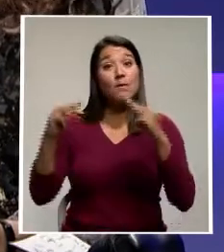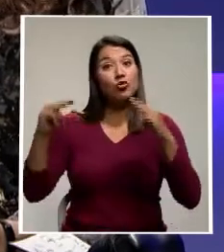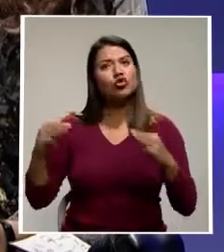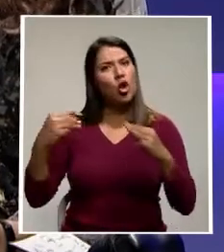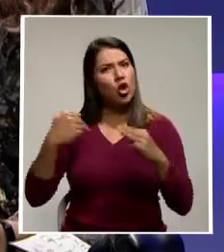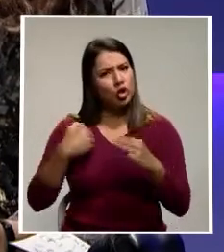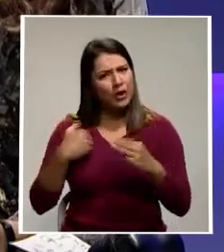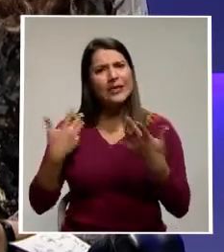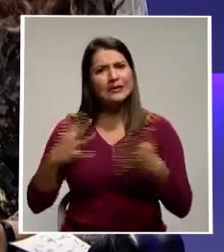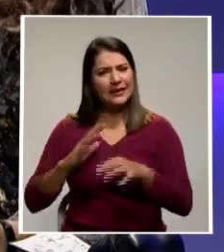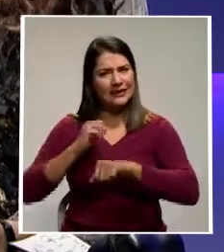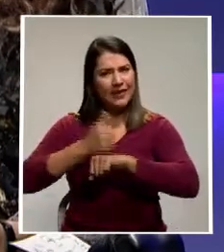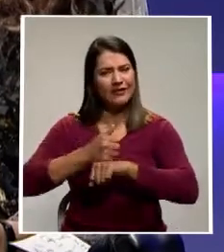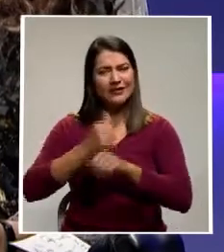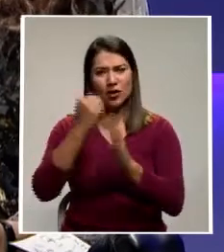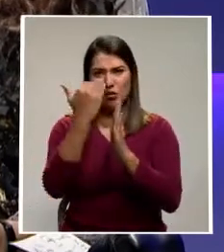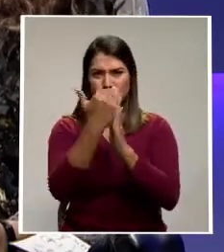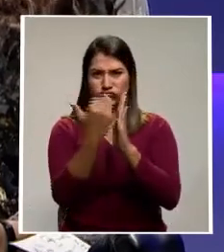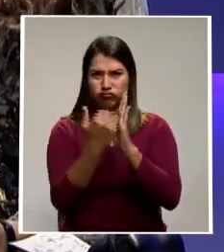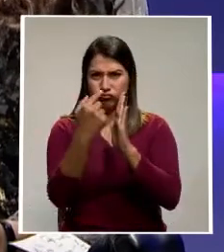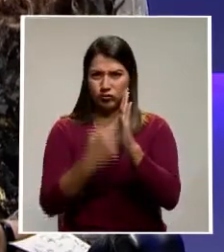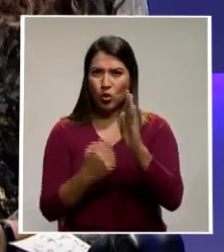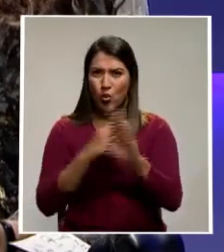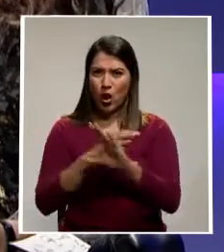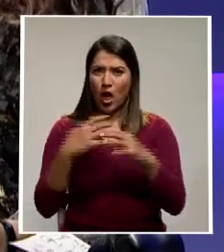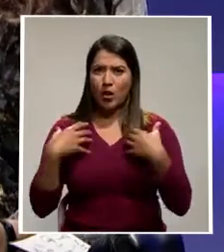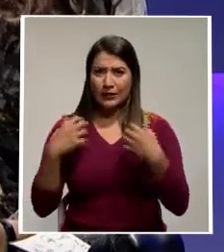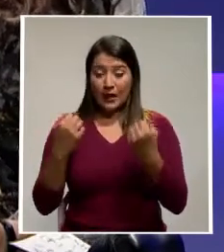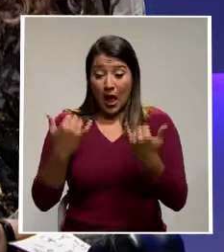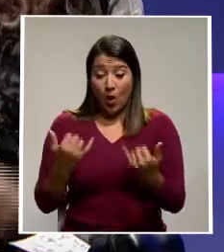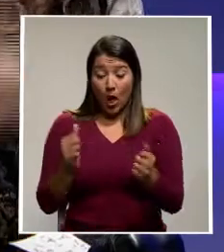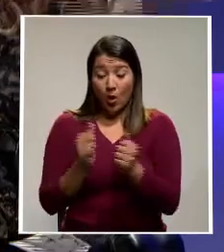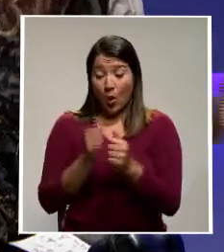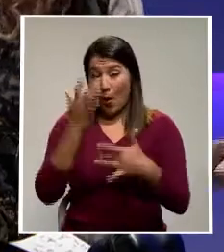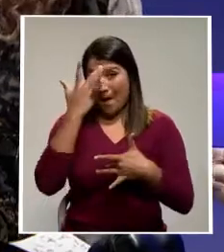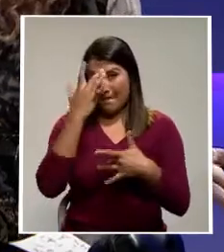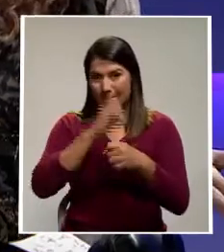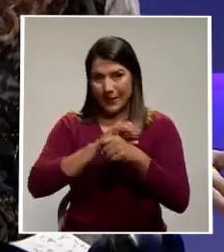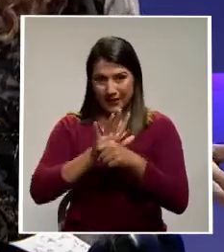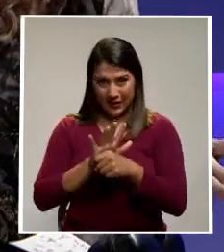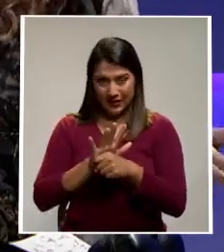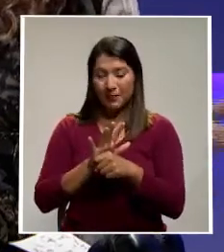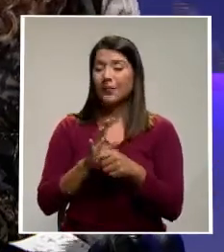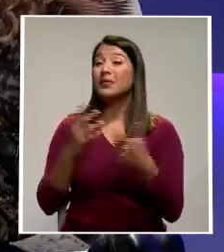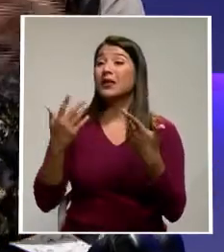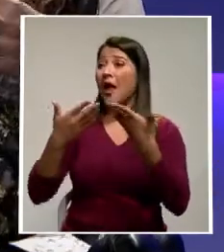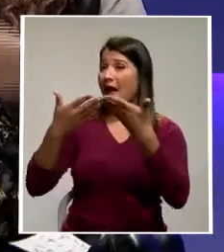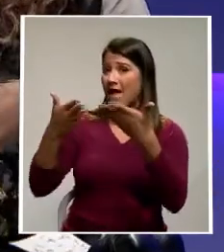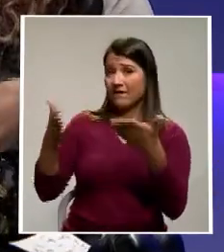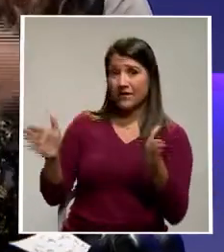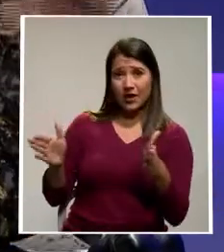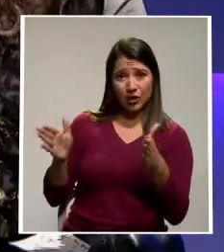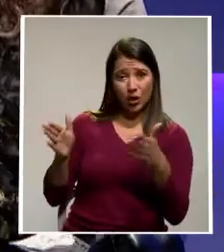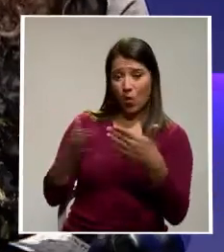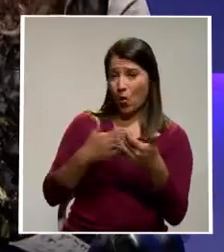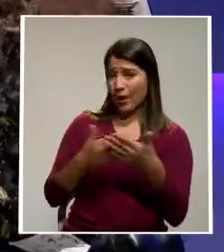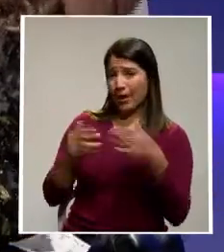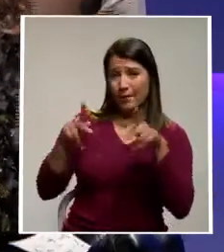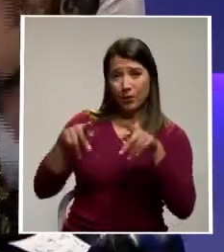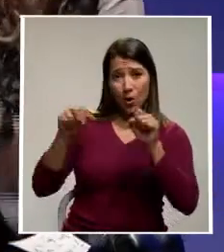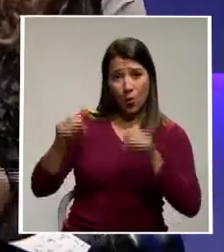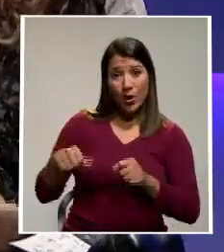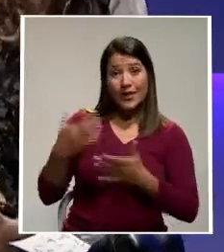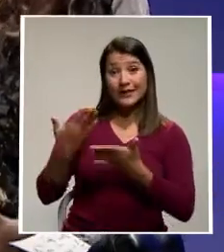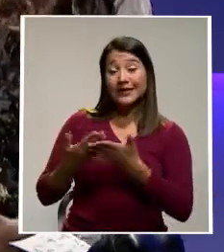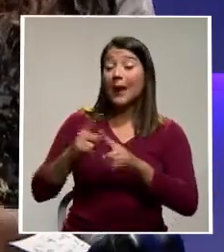muy cuidadoso en esta época de pandemia, ¿verdad? Está abierto al público con todo el cuidado de ir